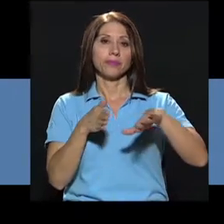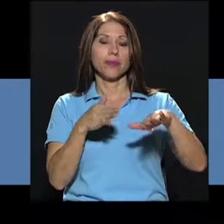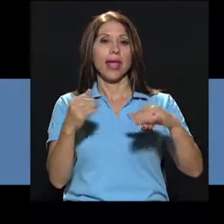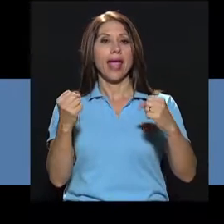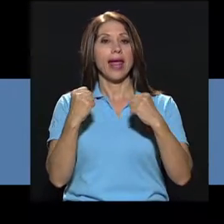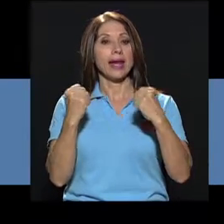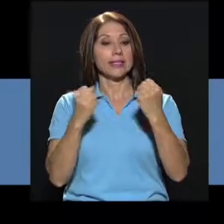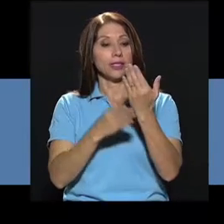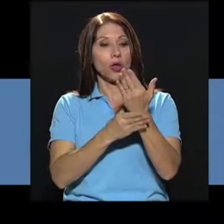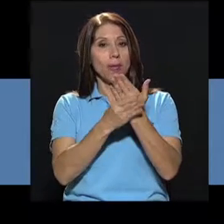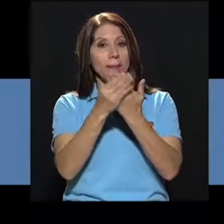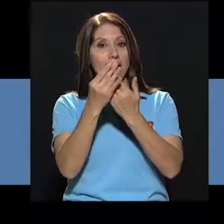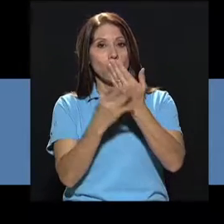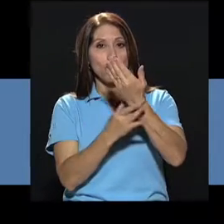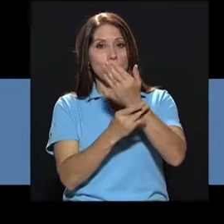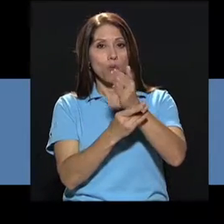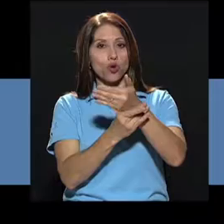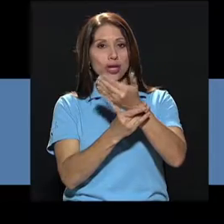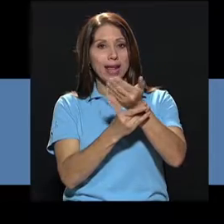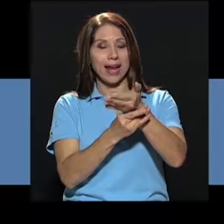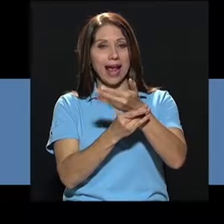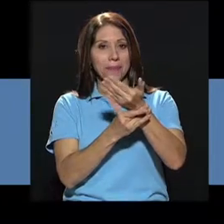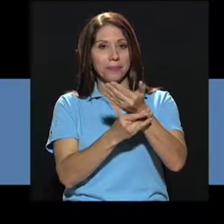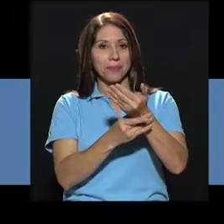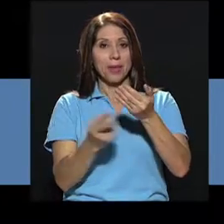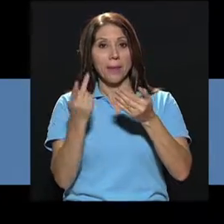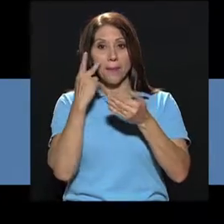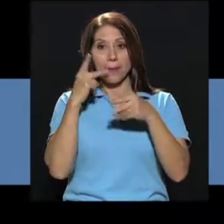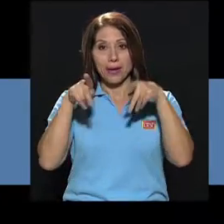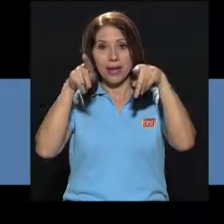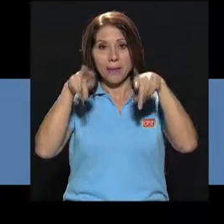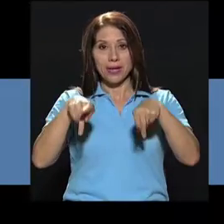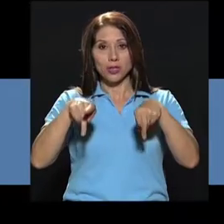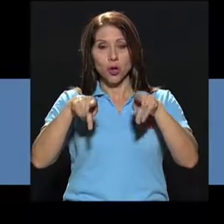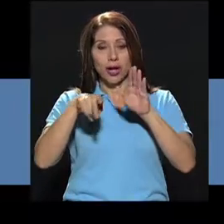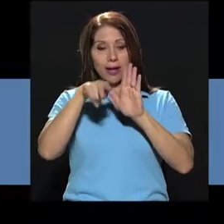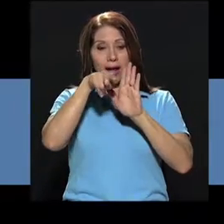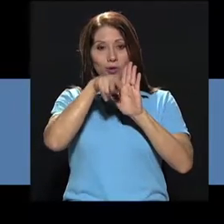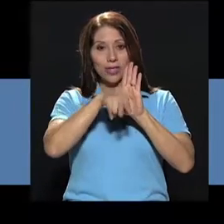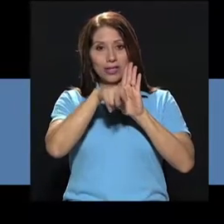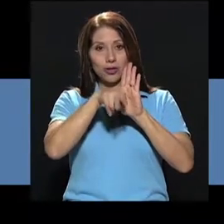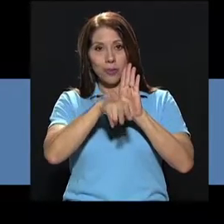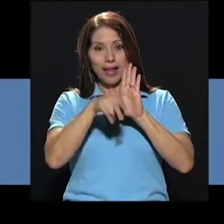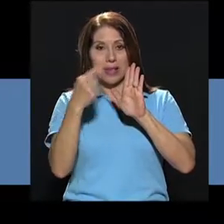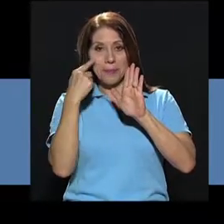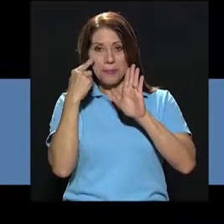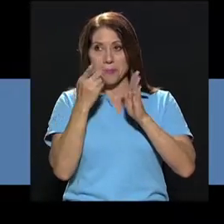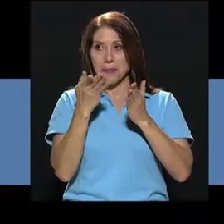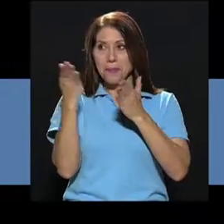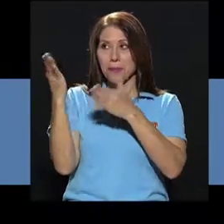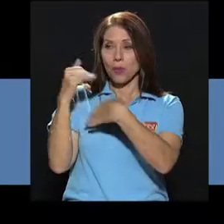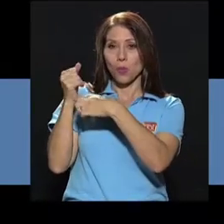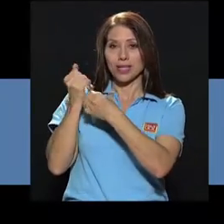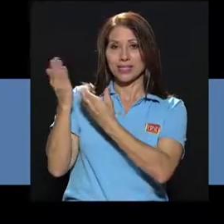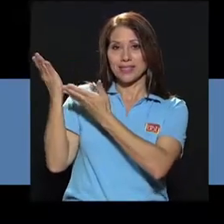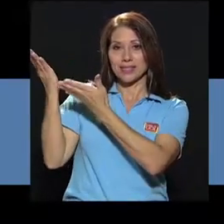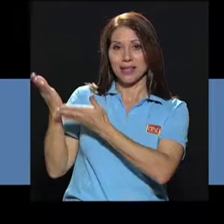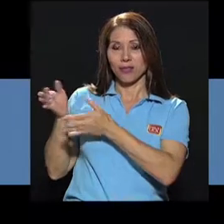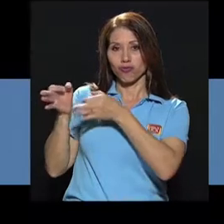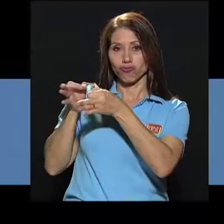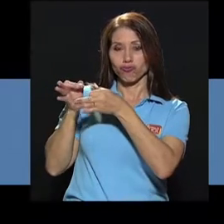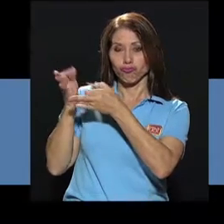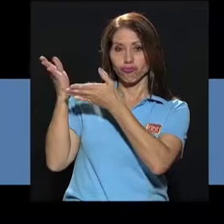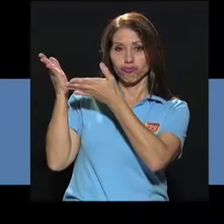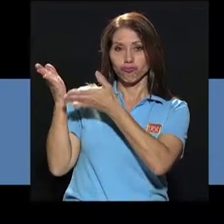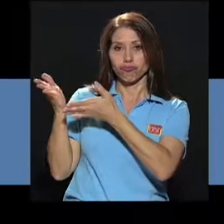Ejercicio de mano y muñeca. Inicie con la persona acostada en su espalda, el brazo extendido a nivel del hombro, el